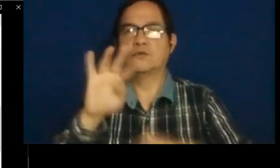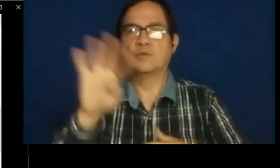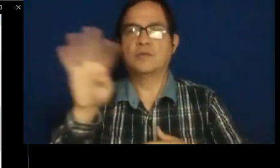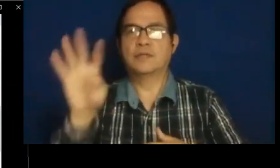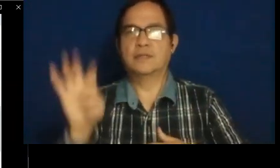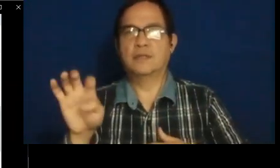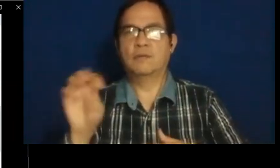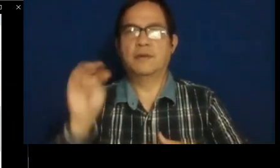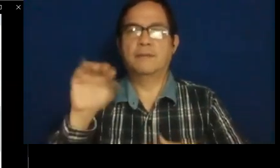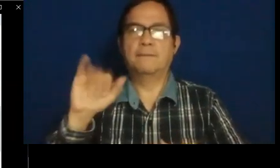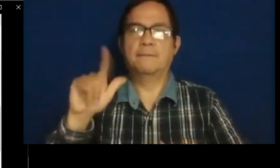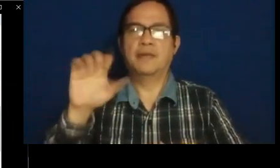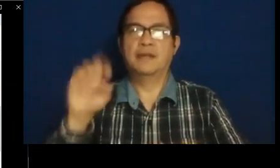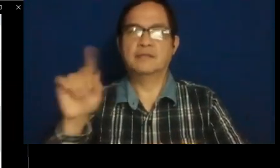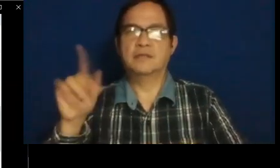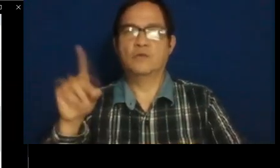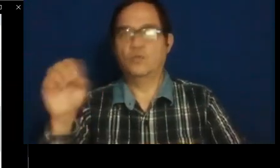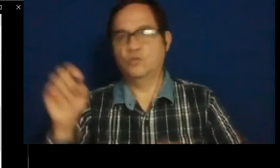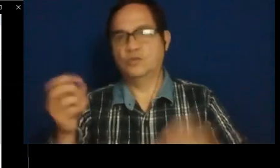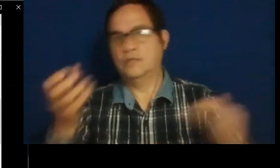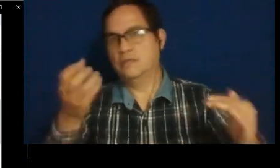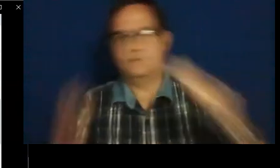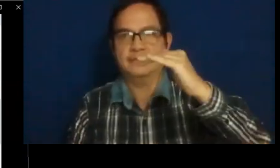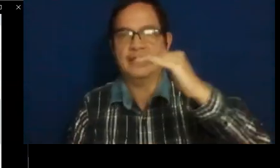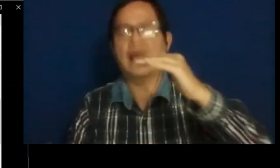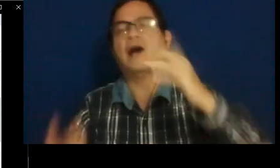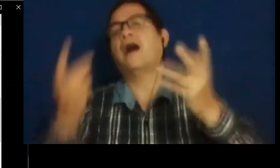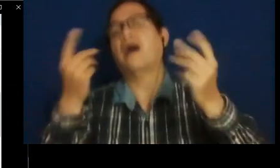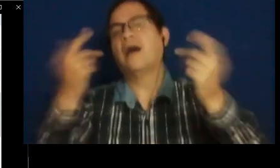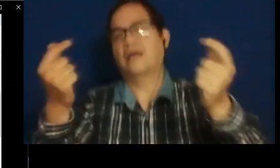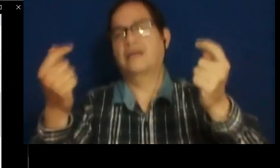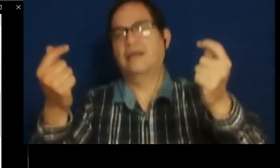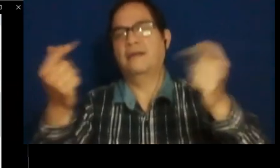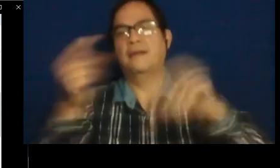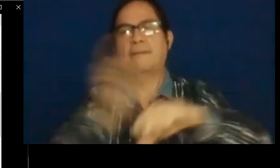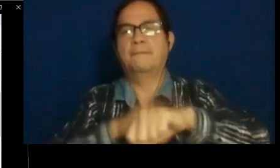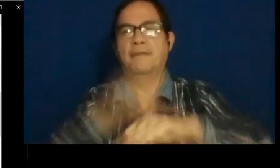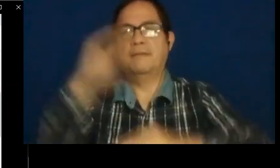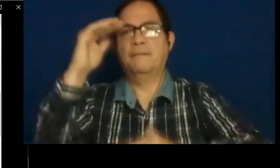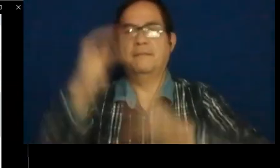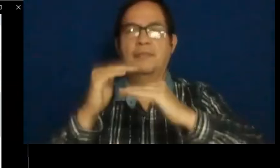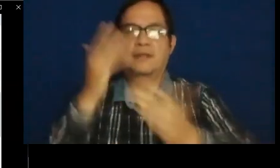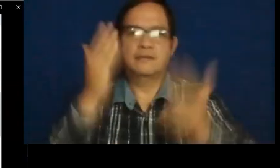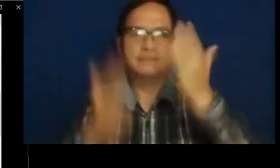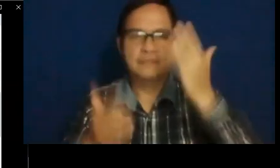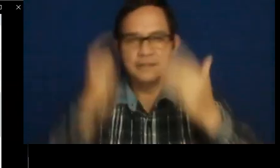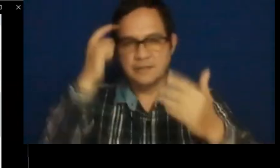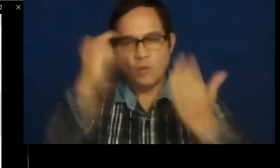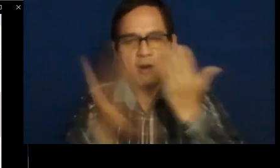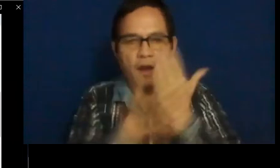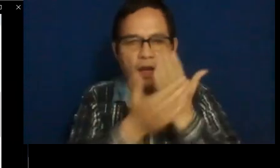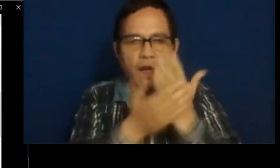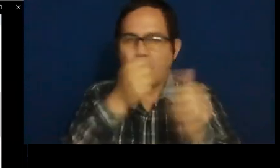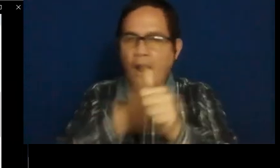pues claramente duró menos el desplazamiento. Bien, esto es prácticamente el simulador. Simplemente hay que tener en cuenta los criterios que se les dice para